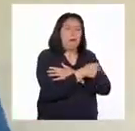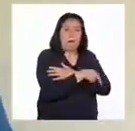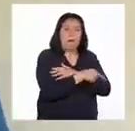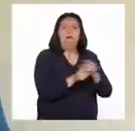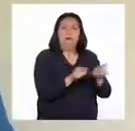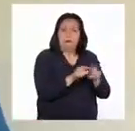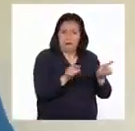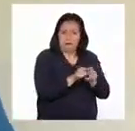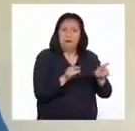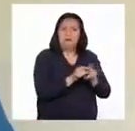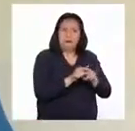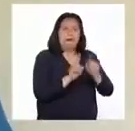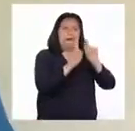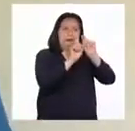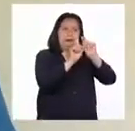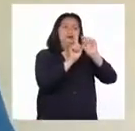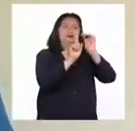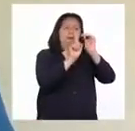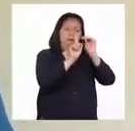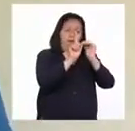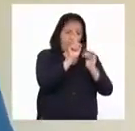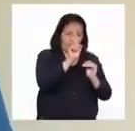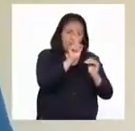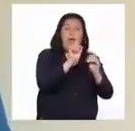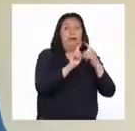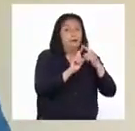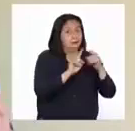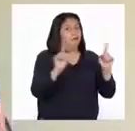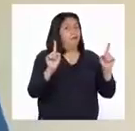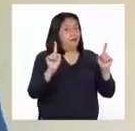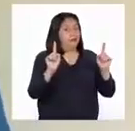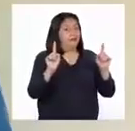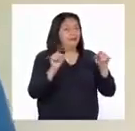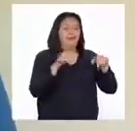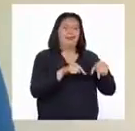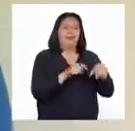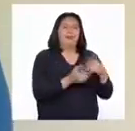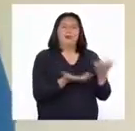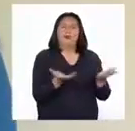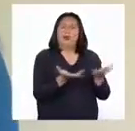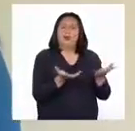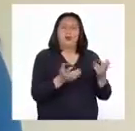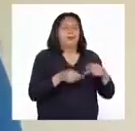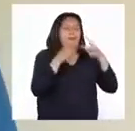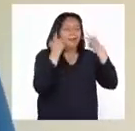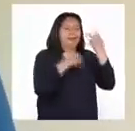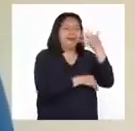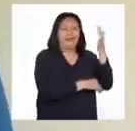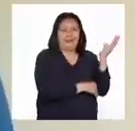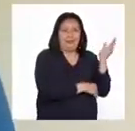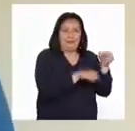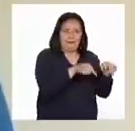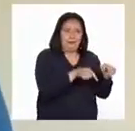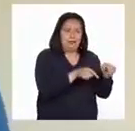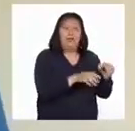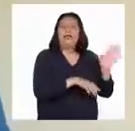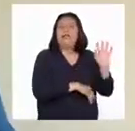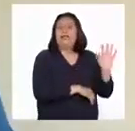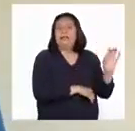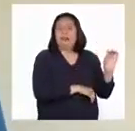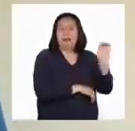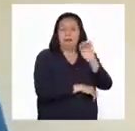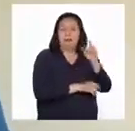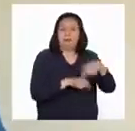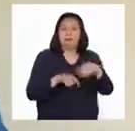eventos también de disminución de la temperatura, pero hay una diferencia importante. Estas se dan en la selva de nuestro país, en el oriente